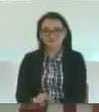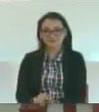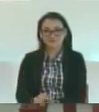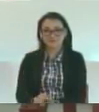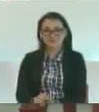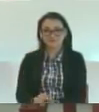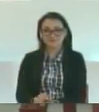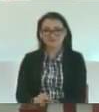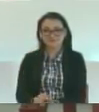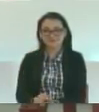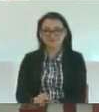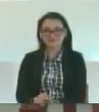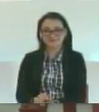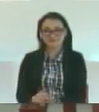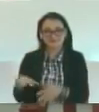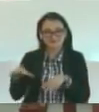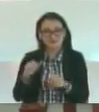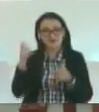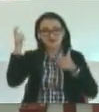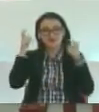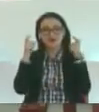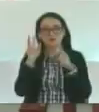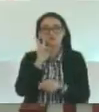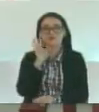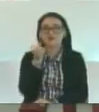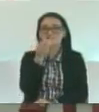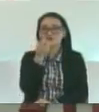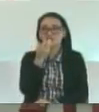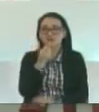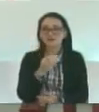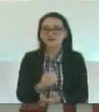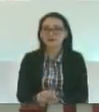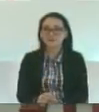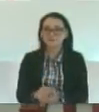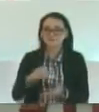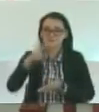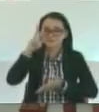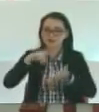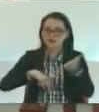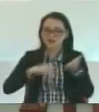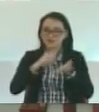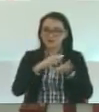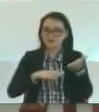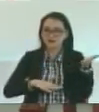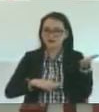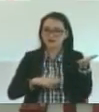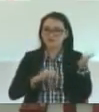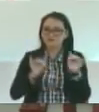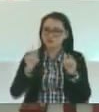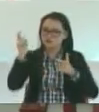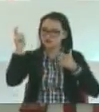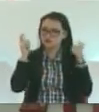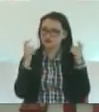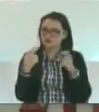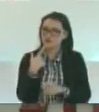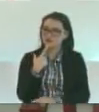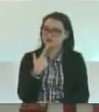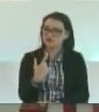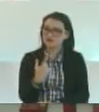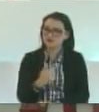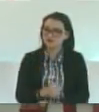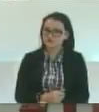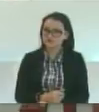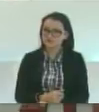de llegarle al comandante Chávez en el Palacio de Miraflores y leerle una cartilla, porque el comandante Chávez había dicho que era